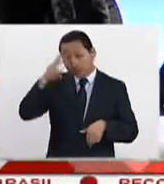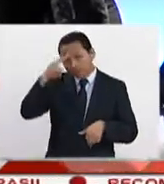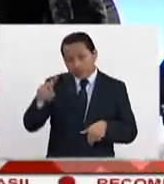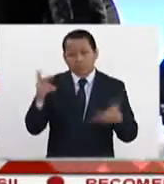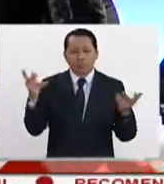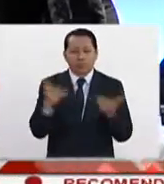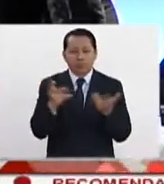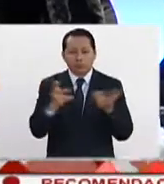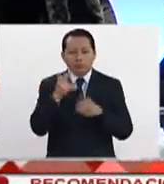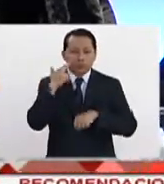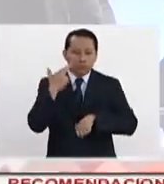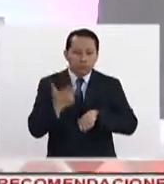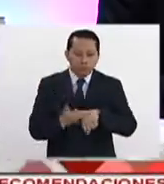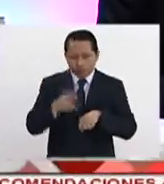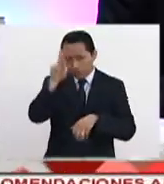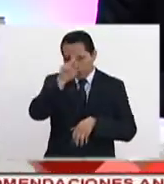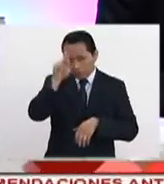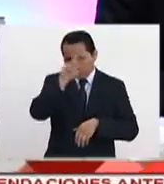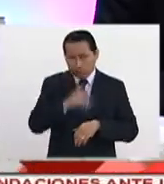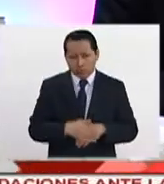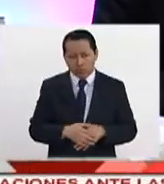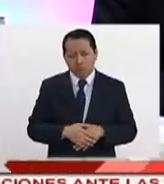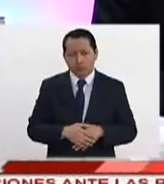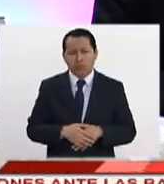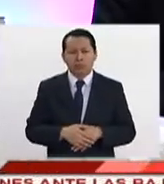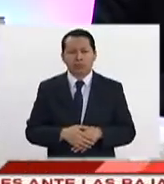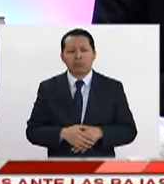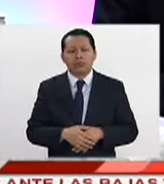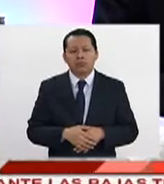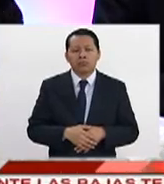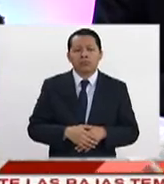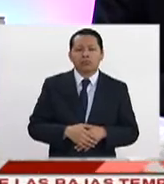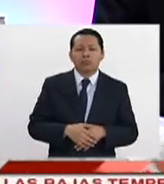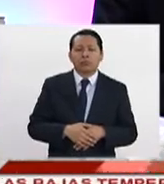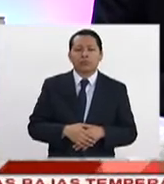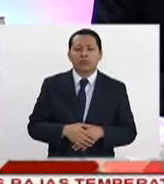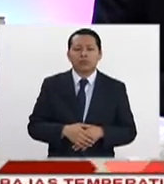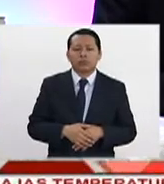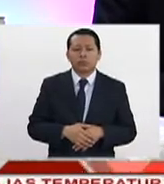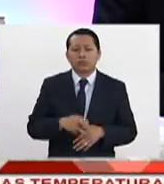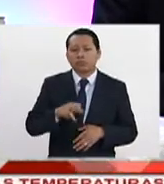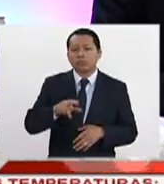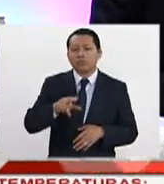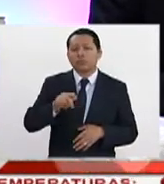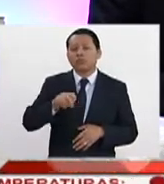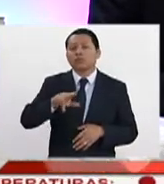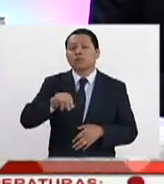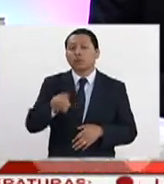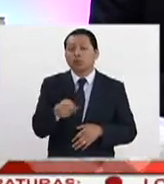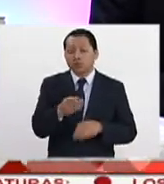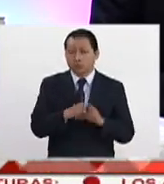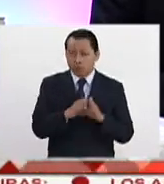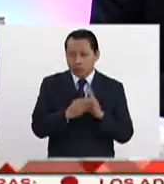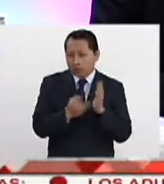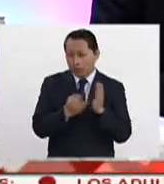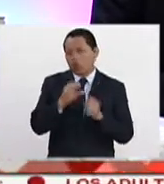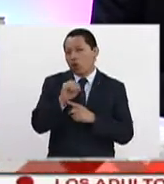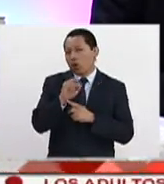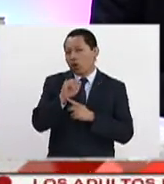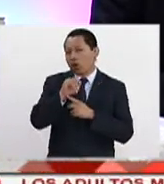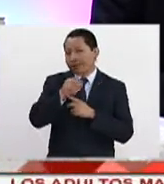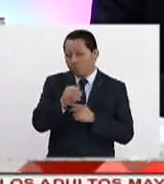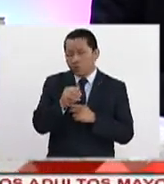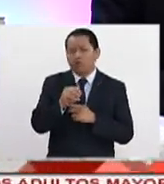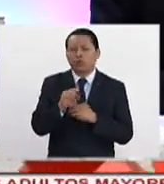con responsabilidad y prudencia. No es tan sencilla como nada más bajar el impuesto corporativo. O sea, lo que